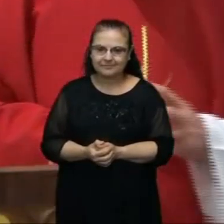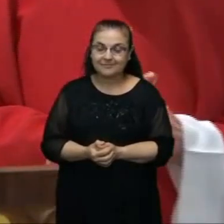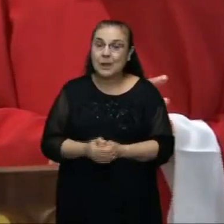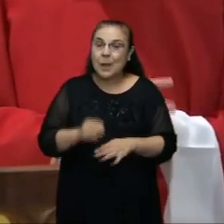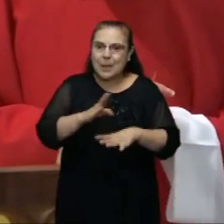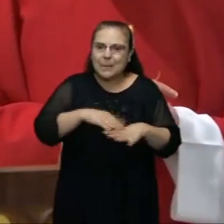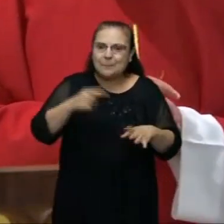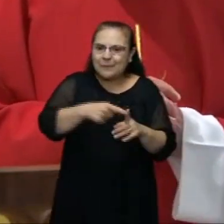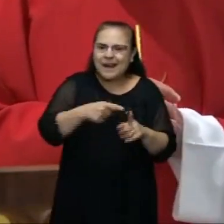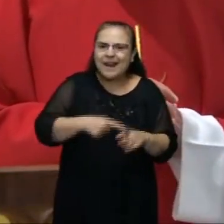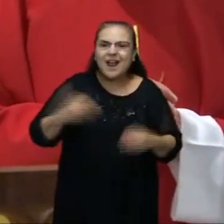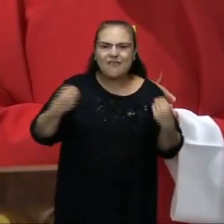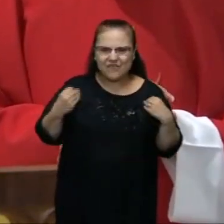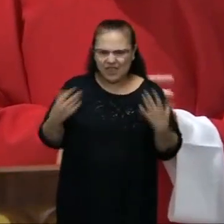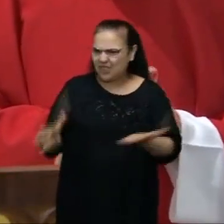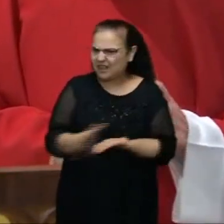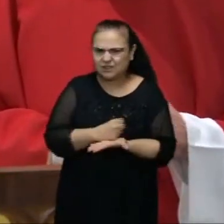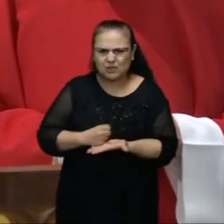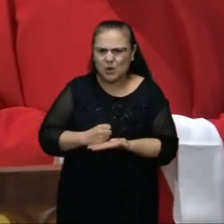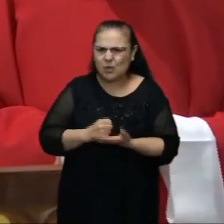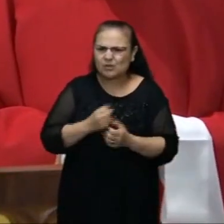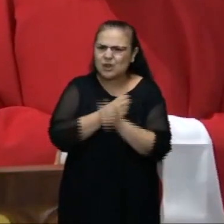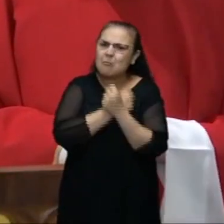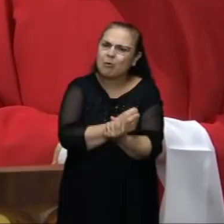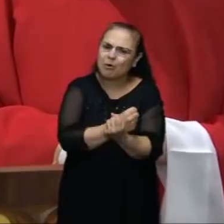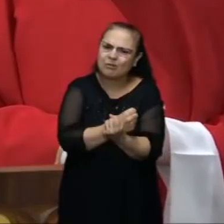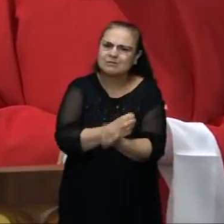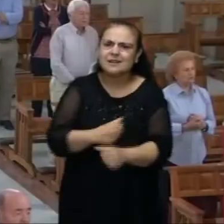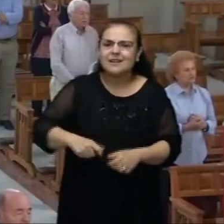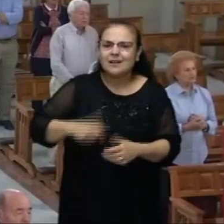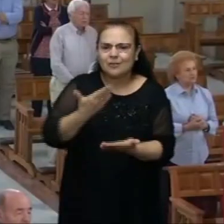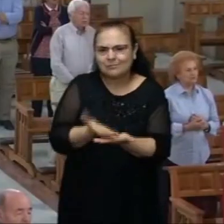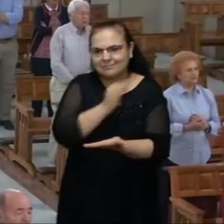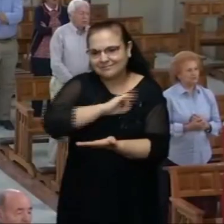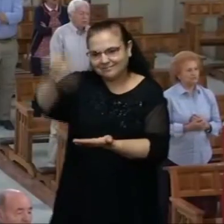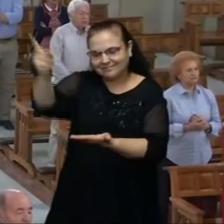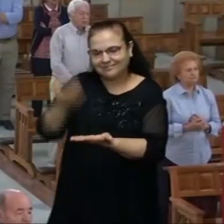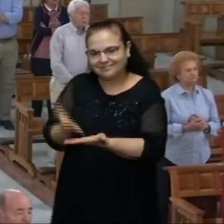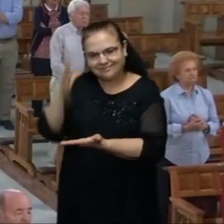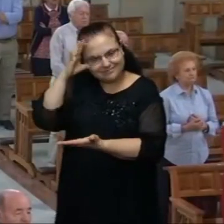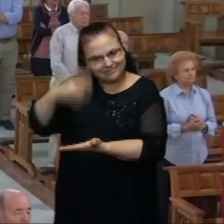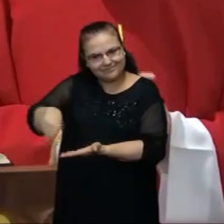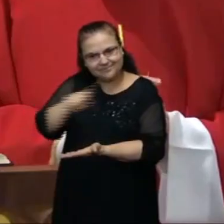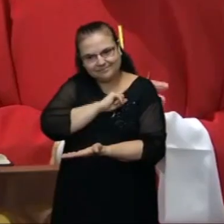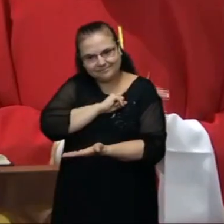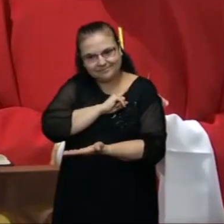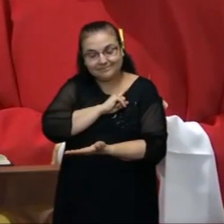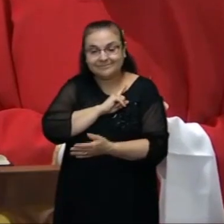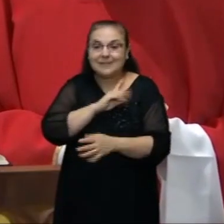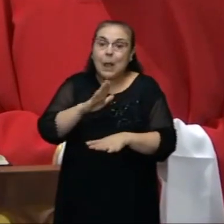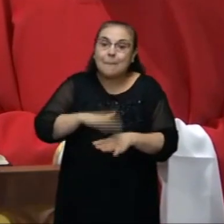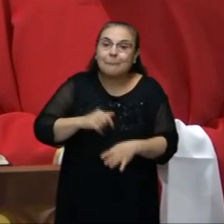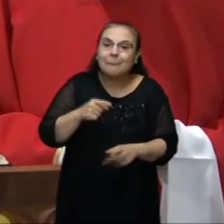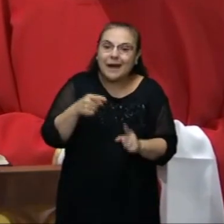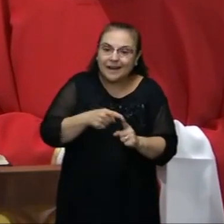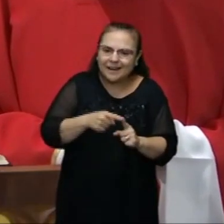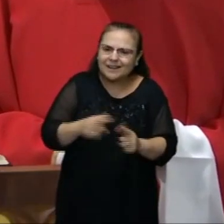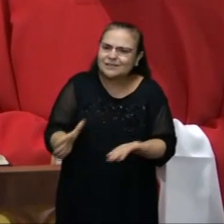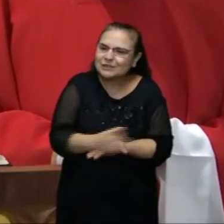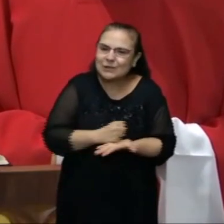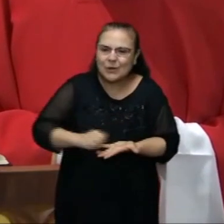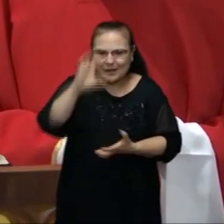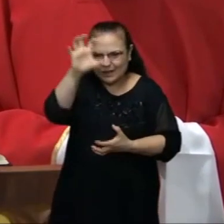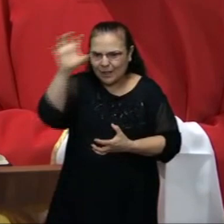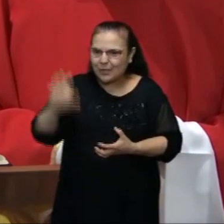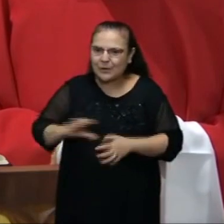Para que en la vida de todos haya más amor, roguemos al Señor. Te rogamos, óyenos. Para que en todas las